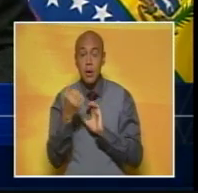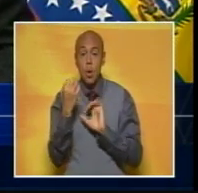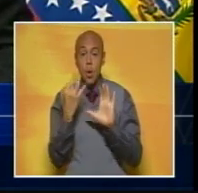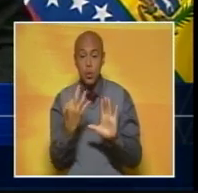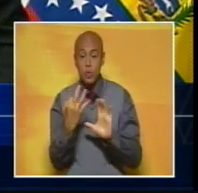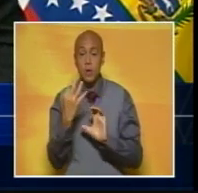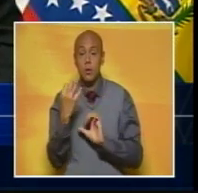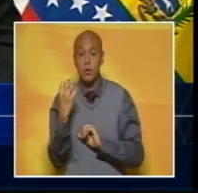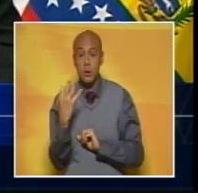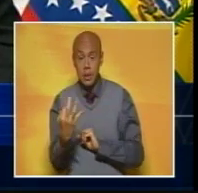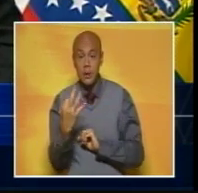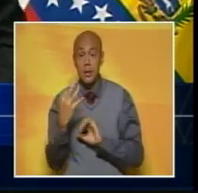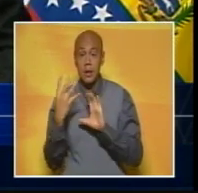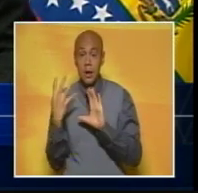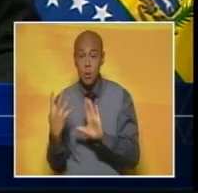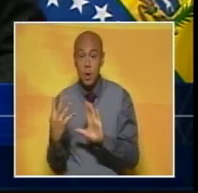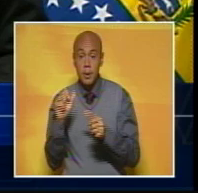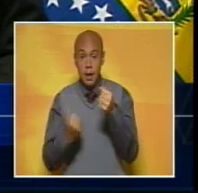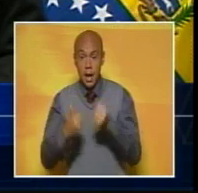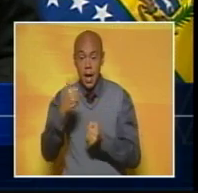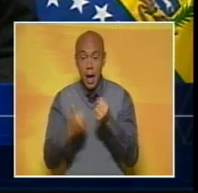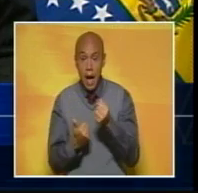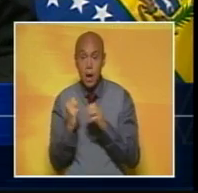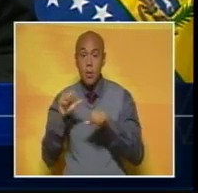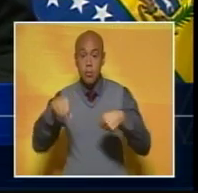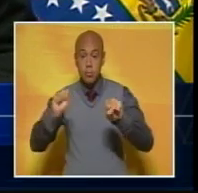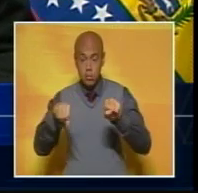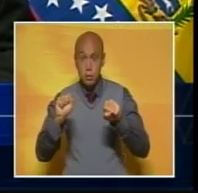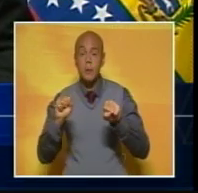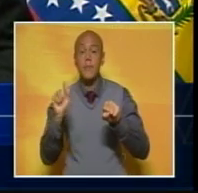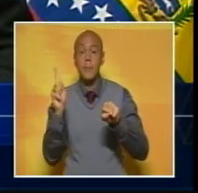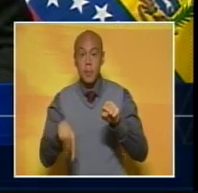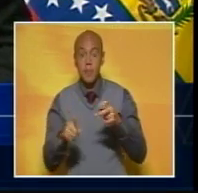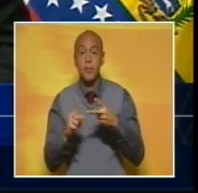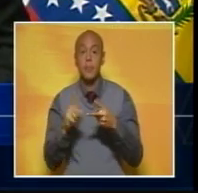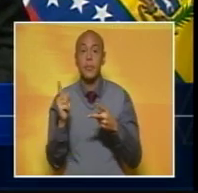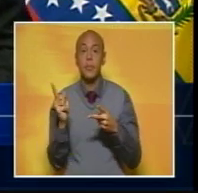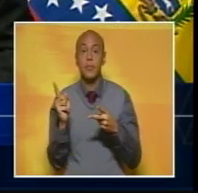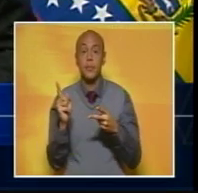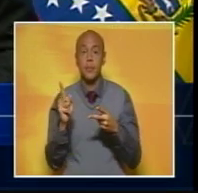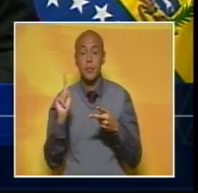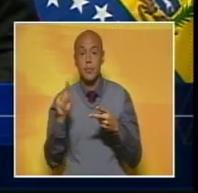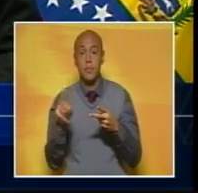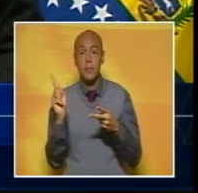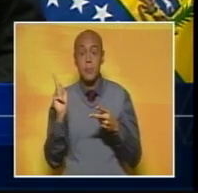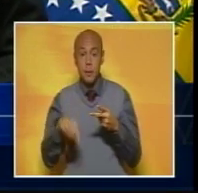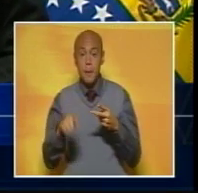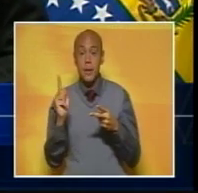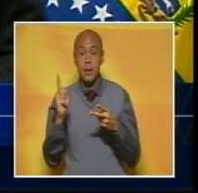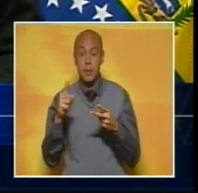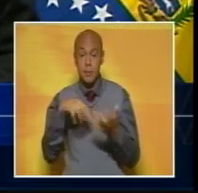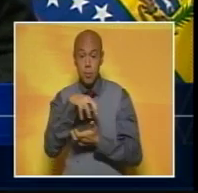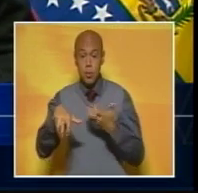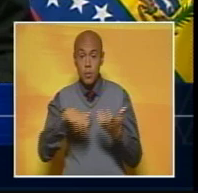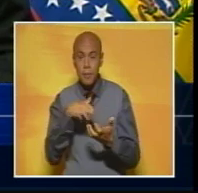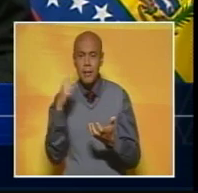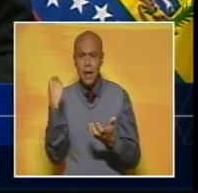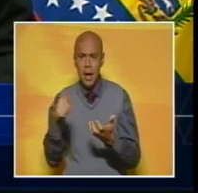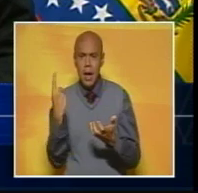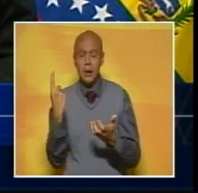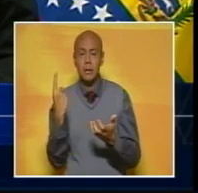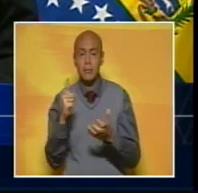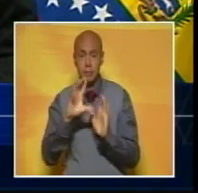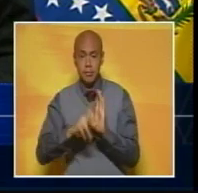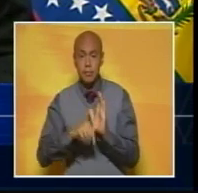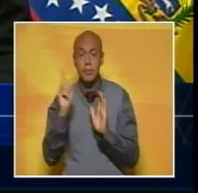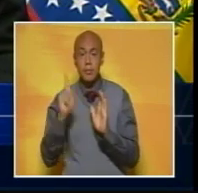15.839 vehículos entre carros y motos. En delitos que están relacionados con material estratégico, se